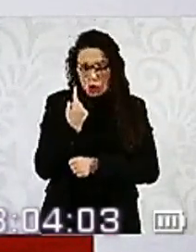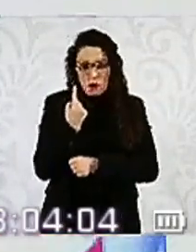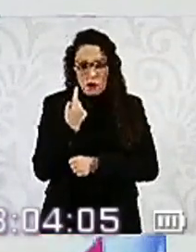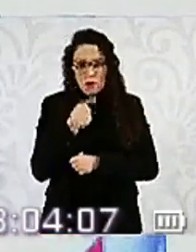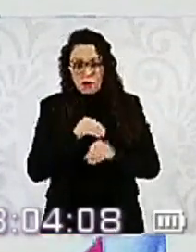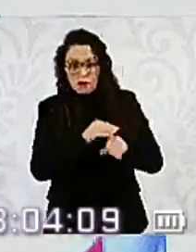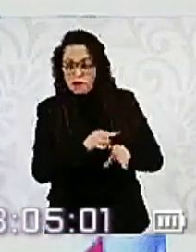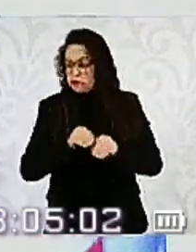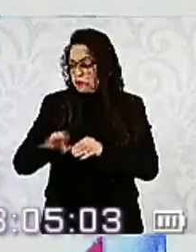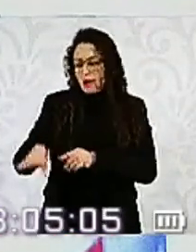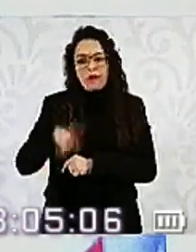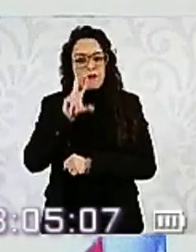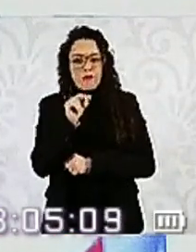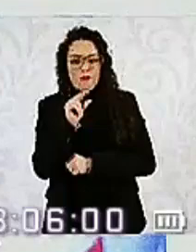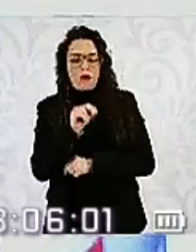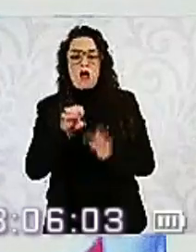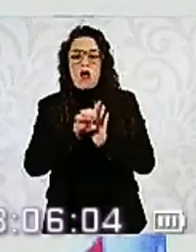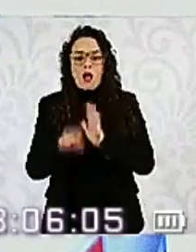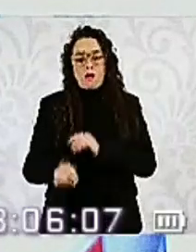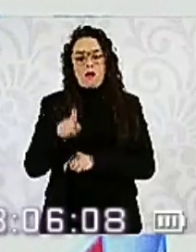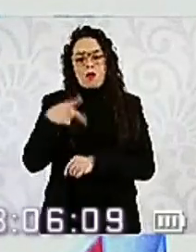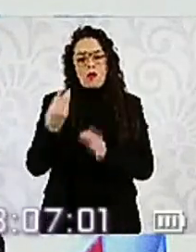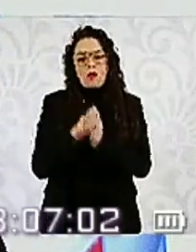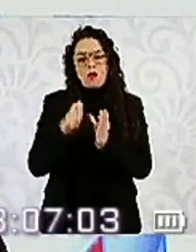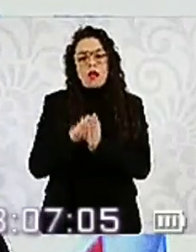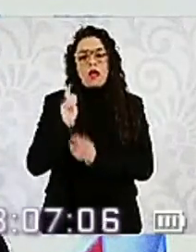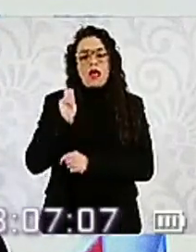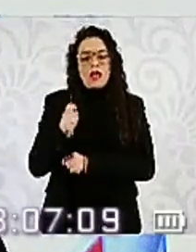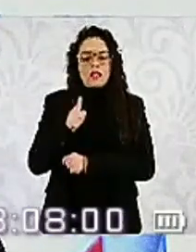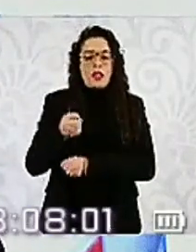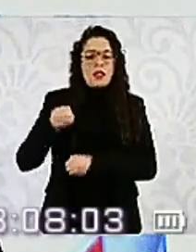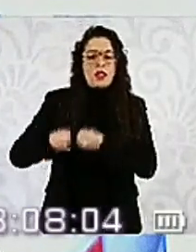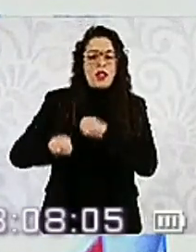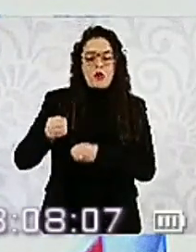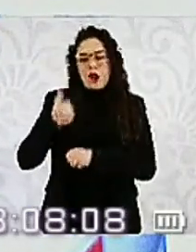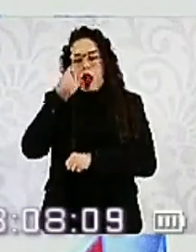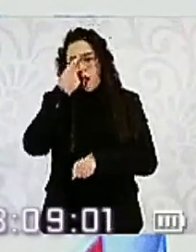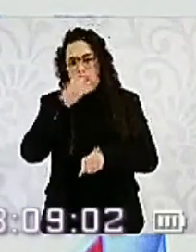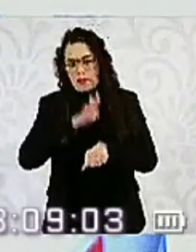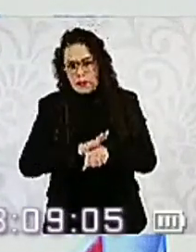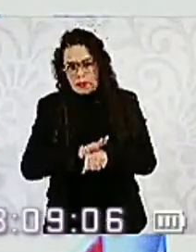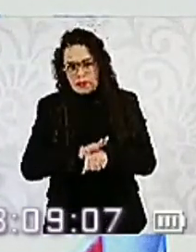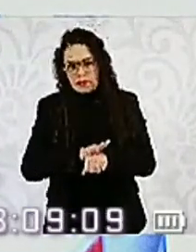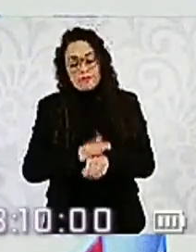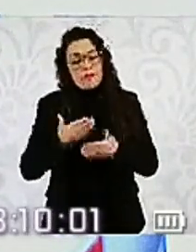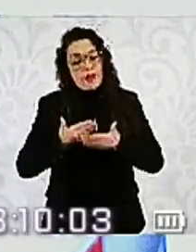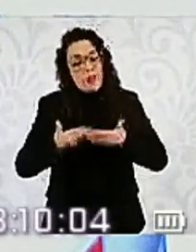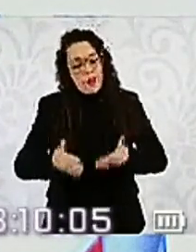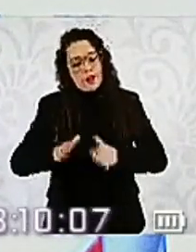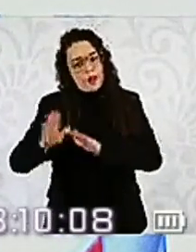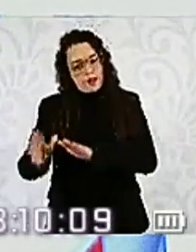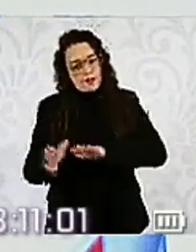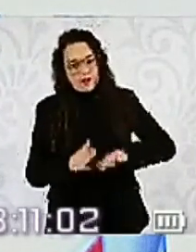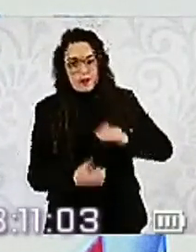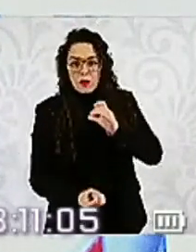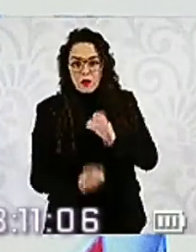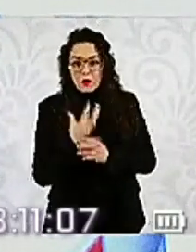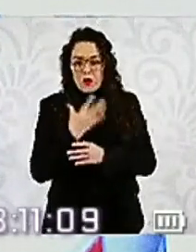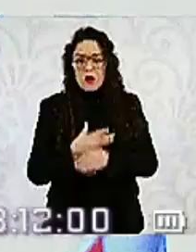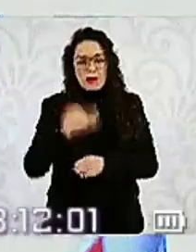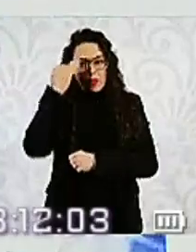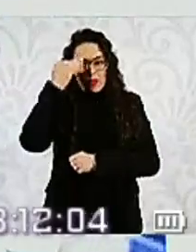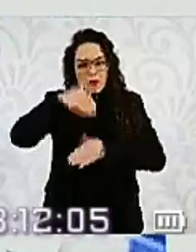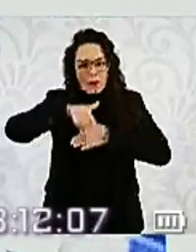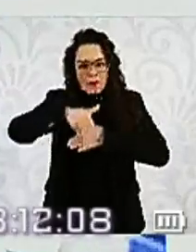como son los tribunales administrativos, y con eso iniciar una era de transparencia proactiva, porque además de lo que marca la ley, la siguiente, por